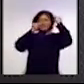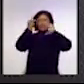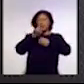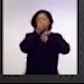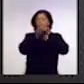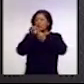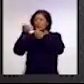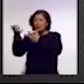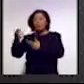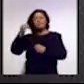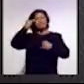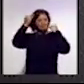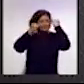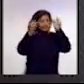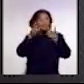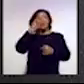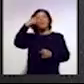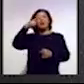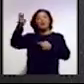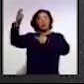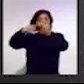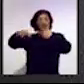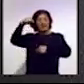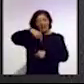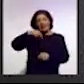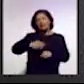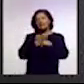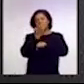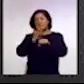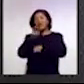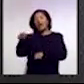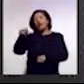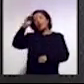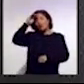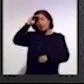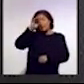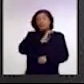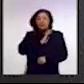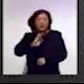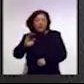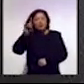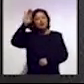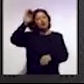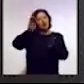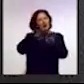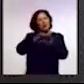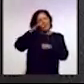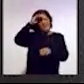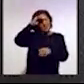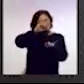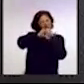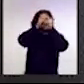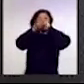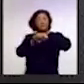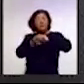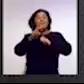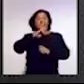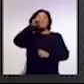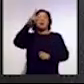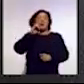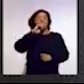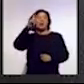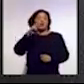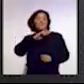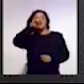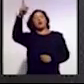cuando regresen a nuestro estado nos pueden ayudar a pensar nuestra realidad cada vez de mejor manera son jóvenes